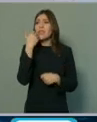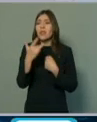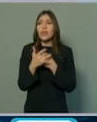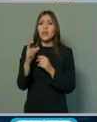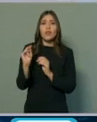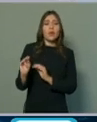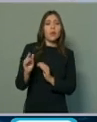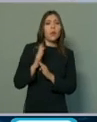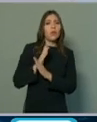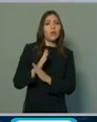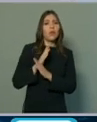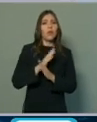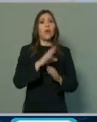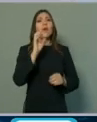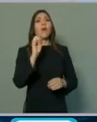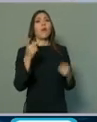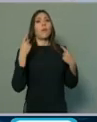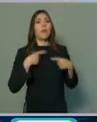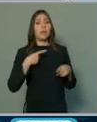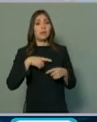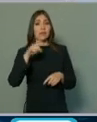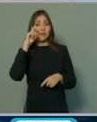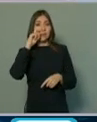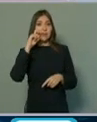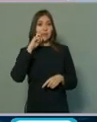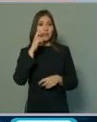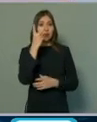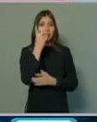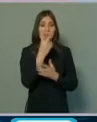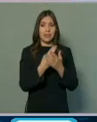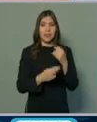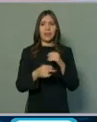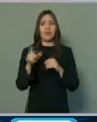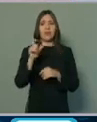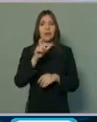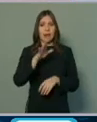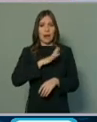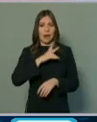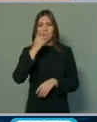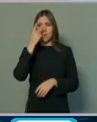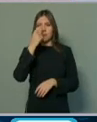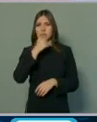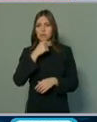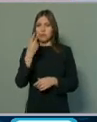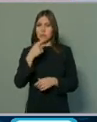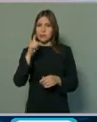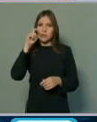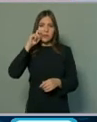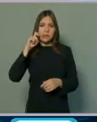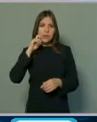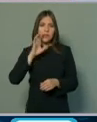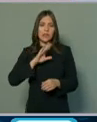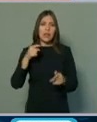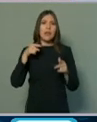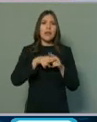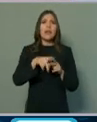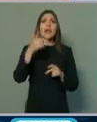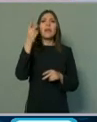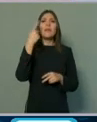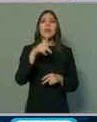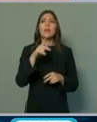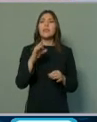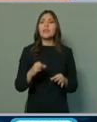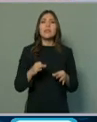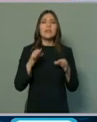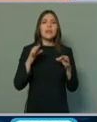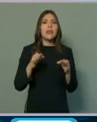Hay parejas que tienen relaciones íntimas, tienen relaciones sexuales coitales, pero hay algo que las limita físicamente a